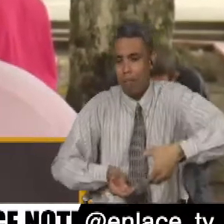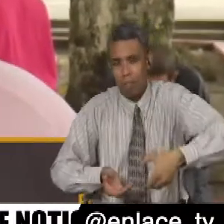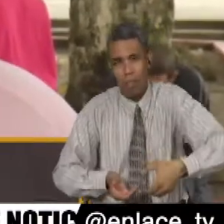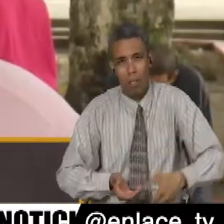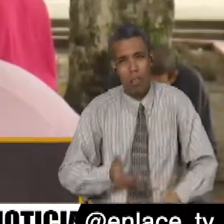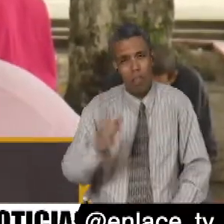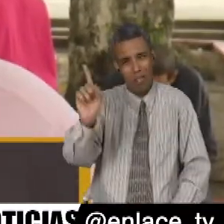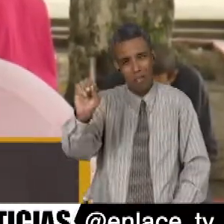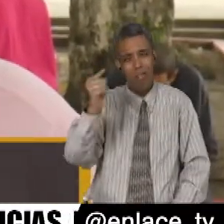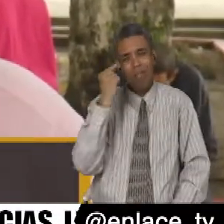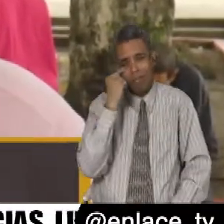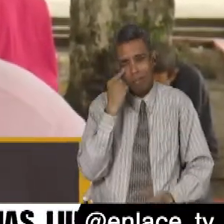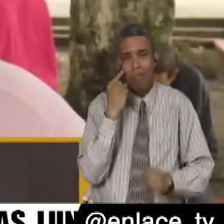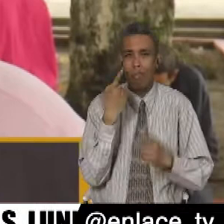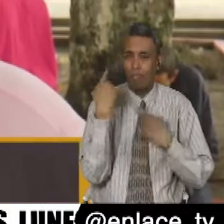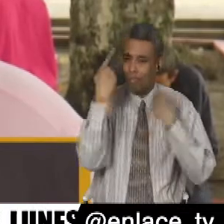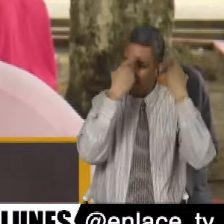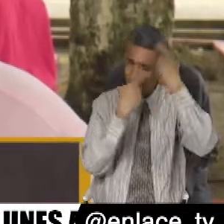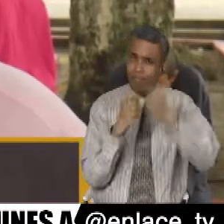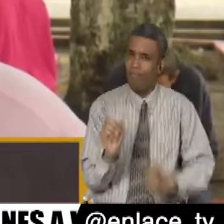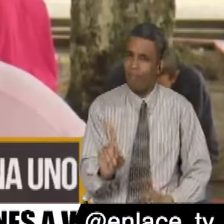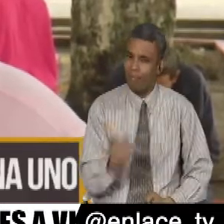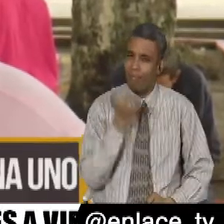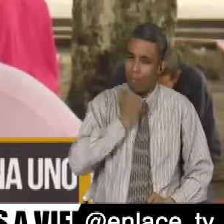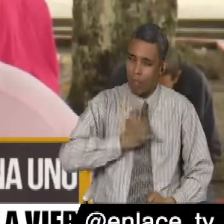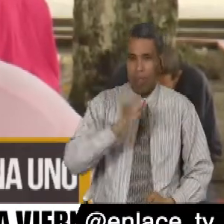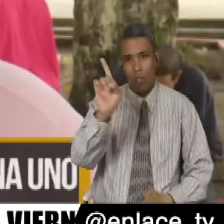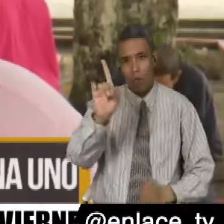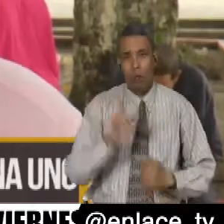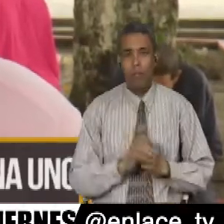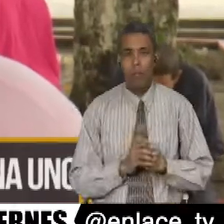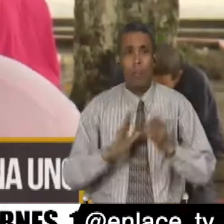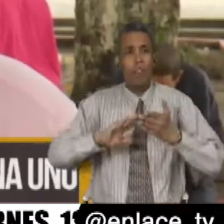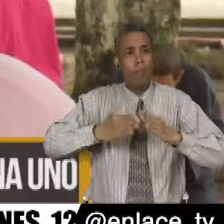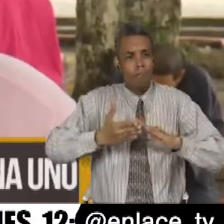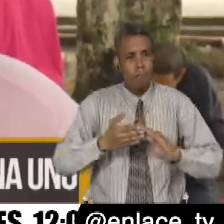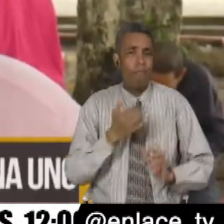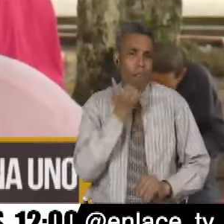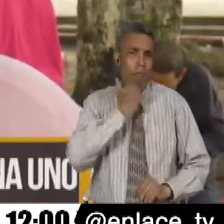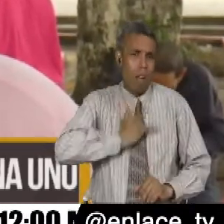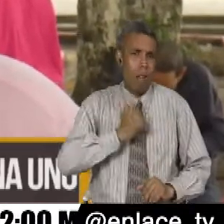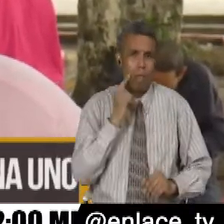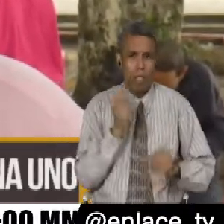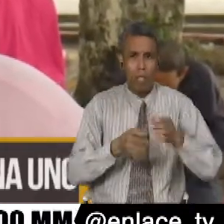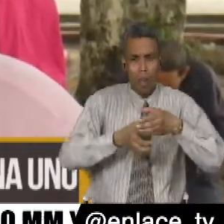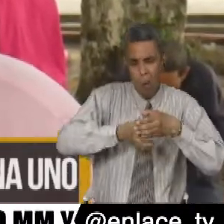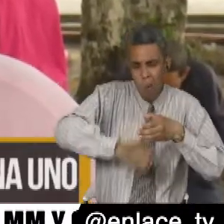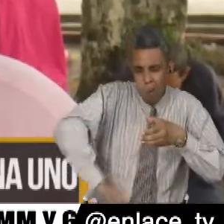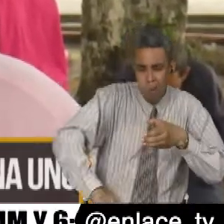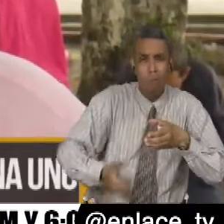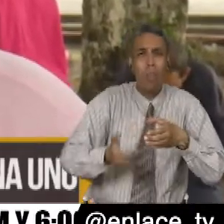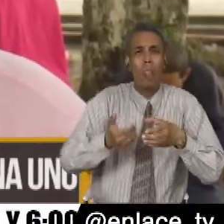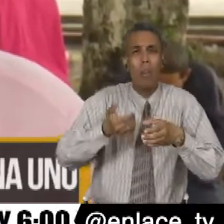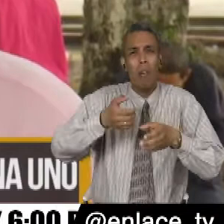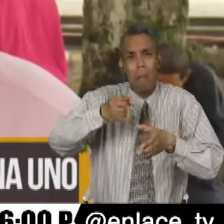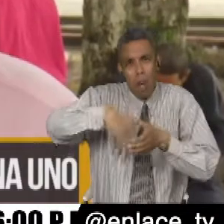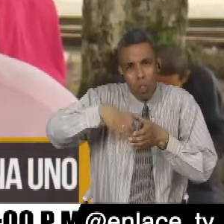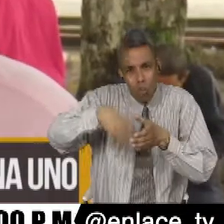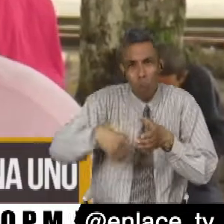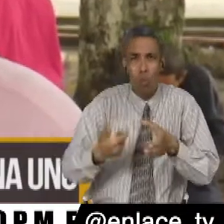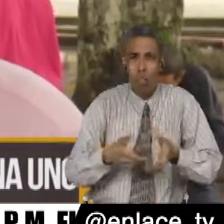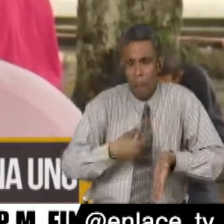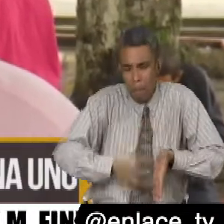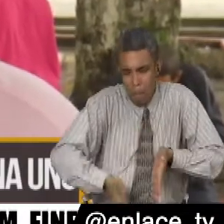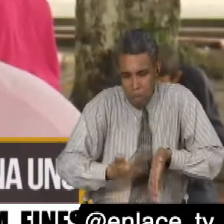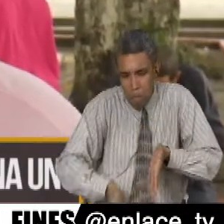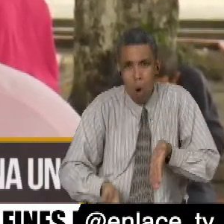hacemos mantenimiento de la alcantarilla es que hay un mal uso por parte de la ciudadanía hecha en bolsas plásticas basuras y decisiones para